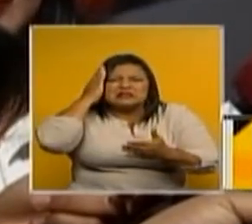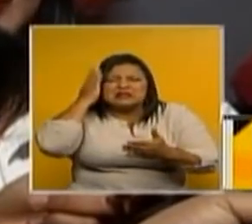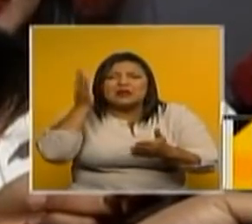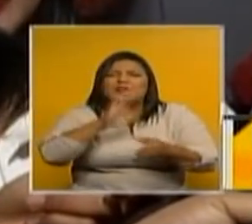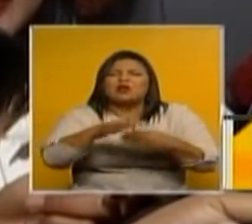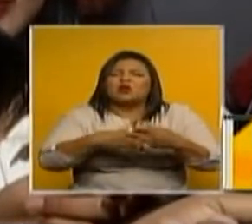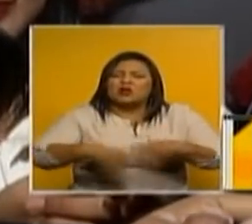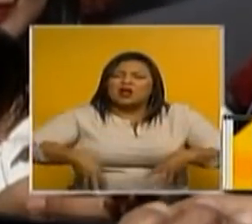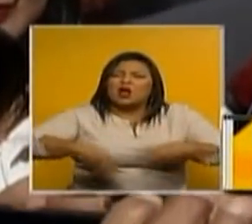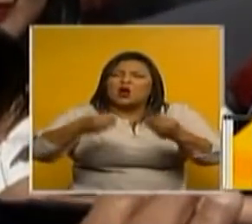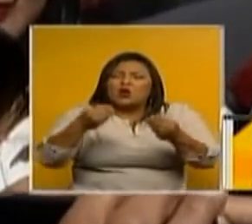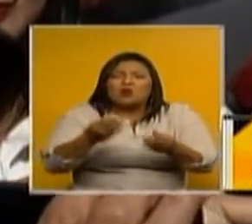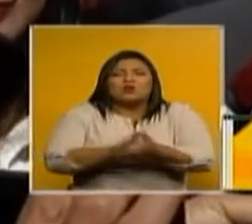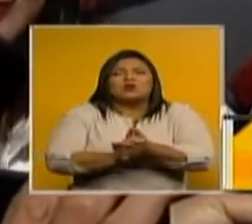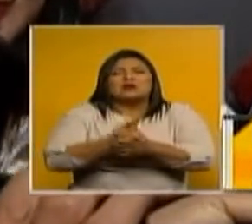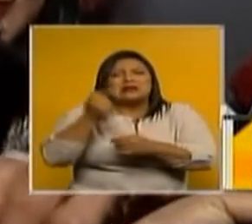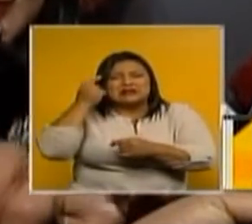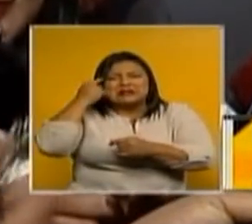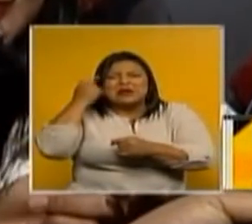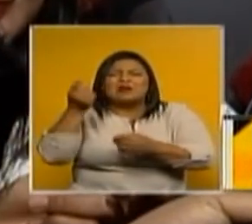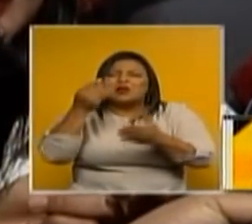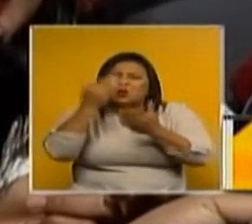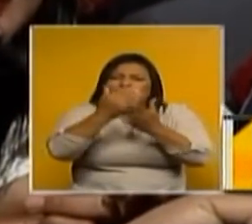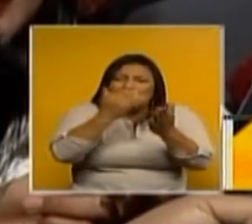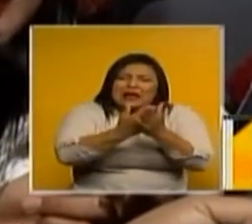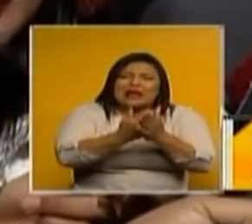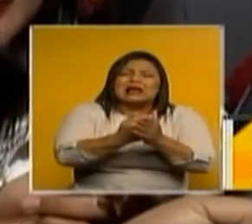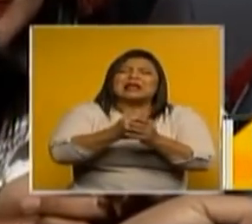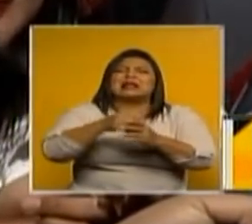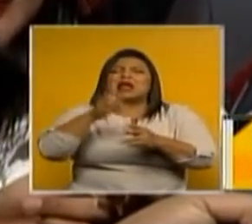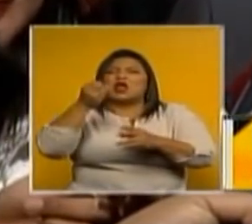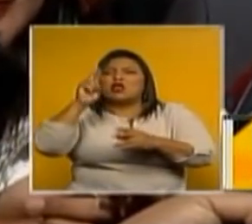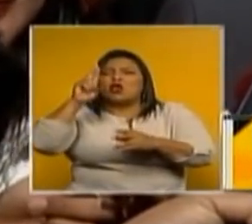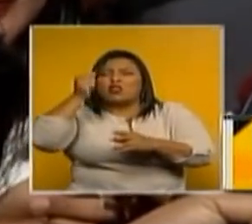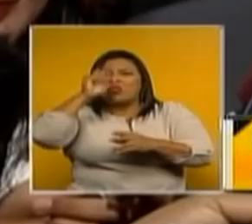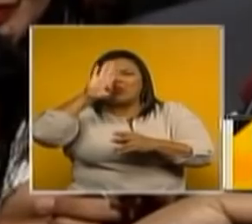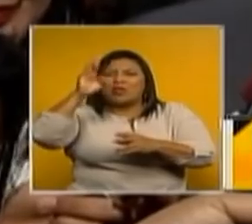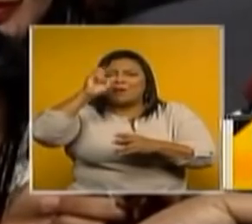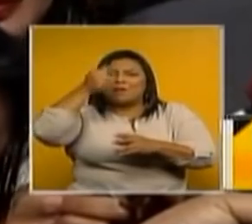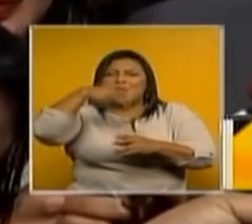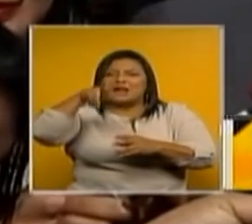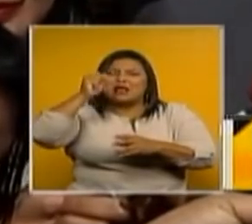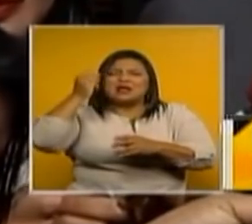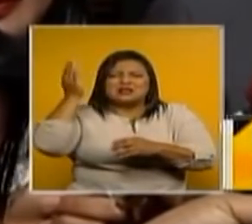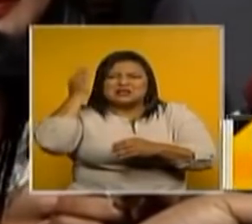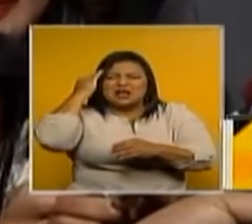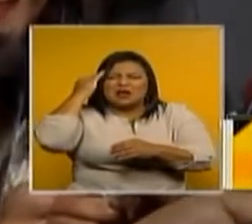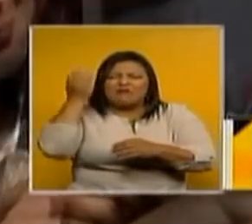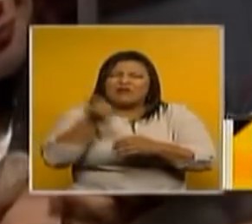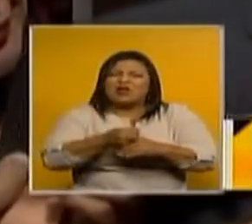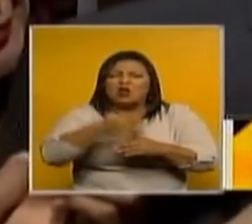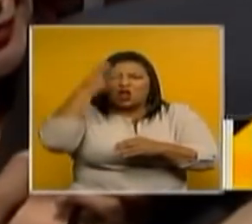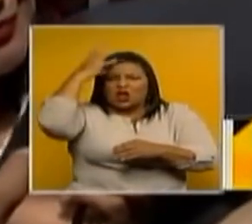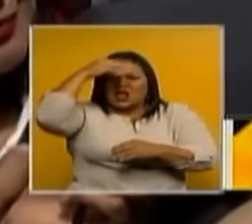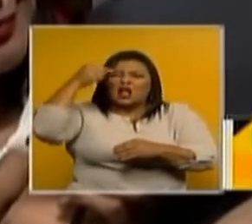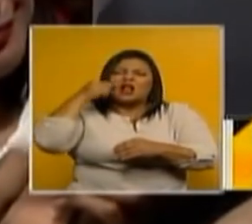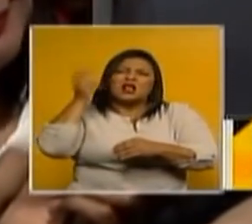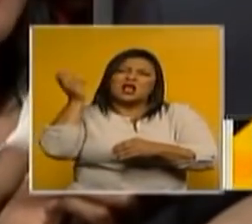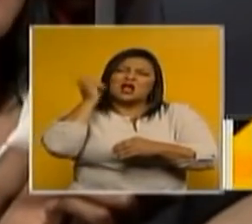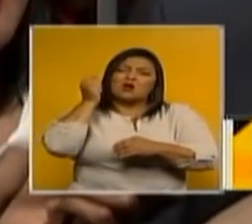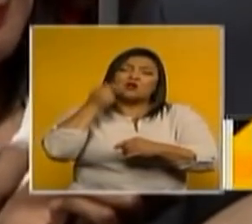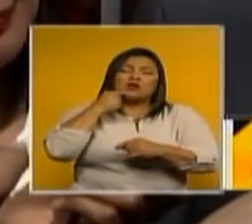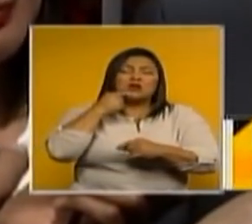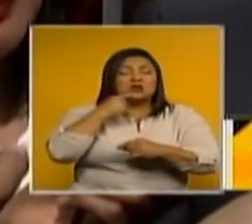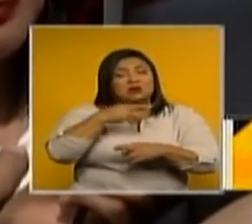hechos de corrupción, que sabían la lista de Odebrecht, que le pusieron a Glass sabiendo los hechos de corrupción, eso dice el audio. Por